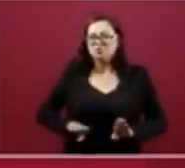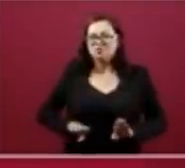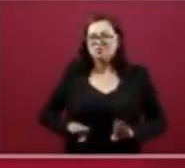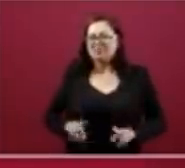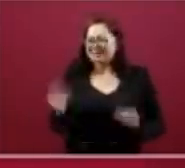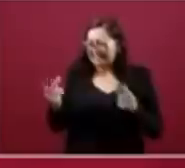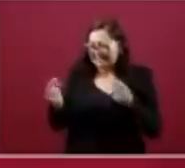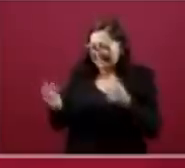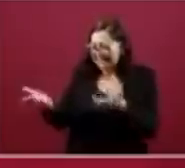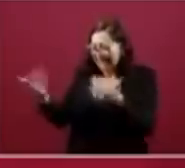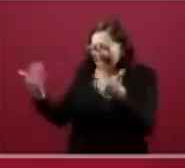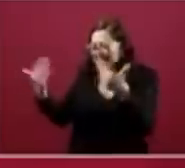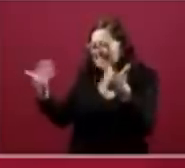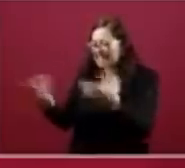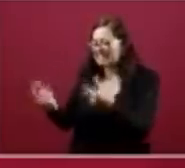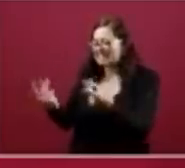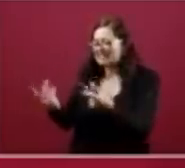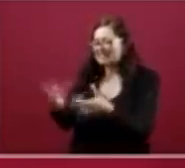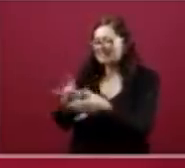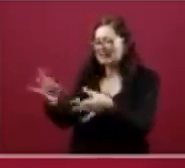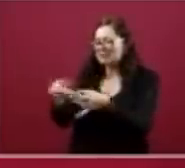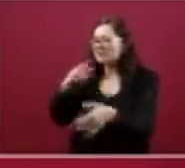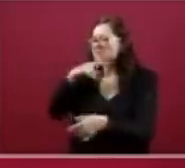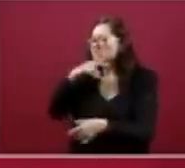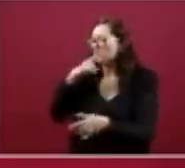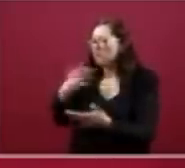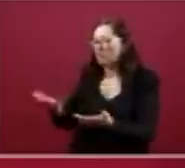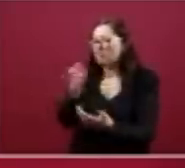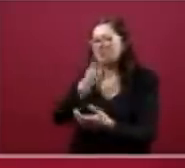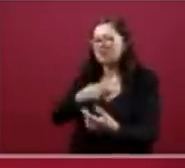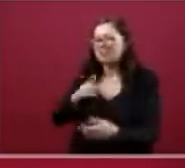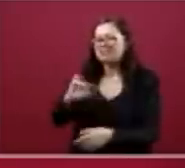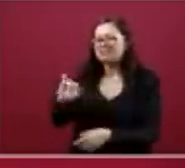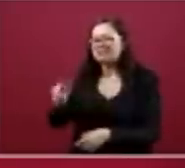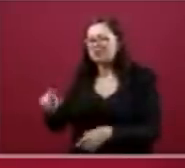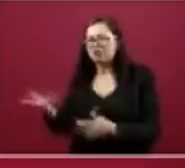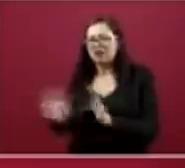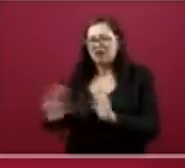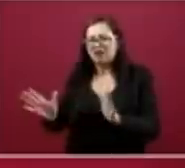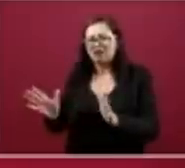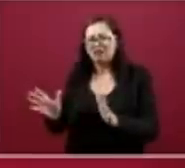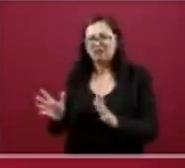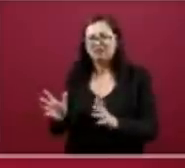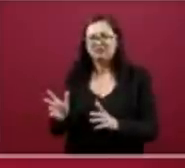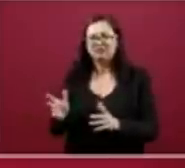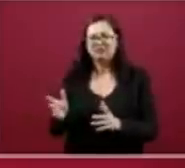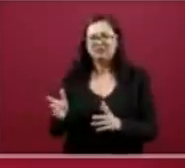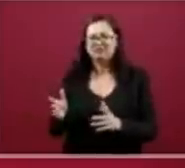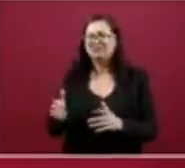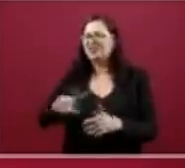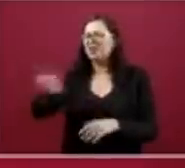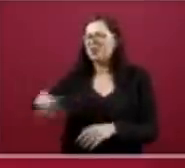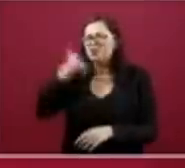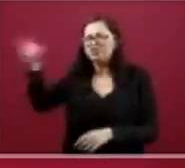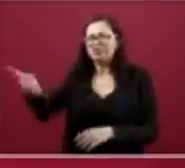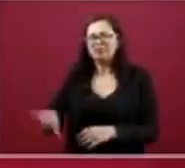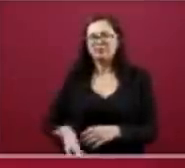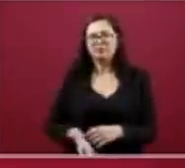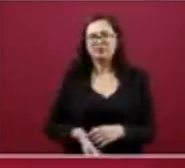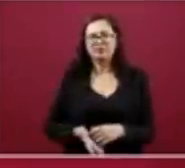resolver rápido. A ver, ¿cuál es tu problema? Sí, ya lo ahí te hablamos,